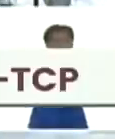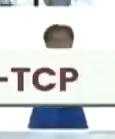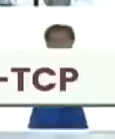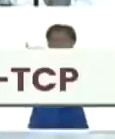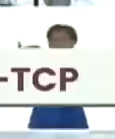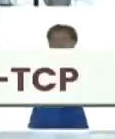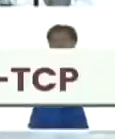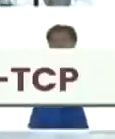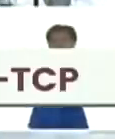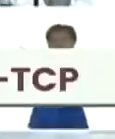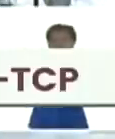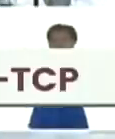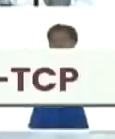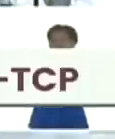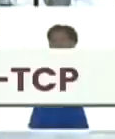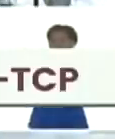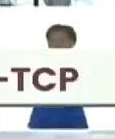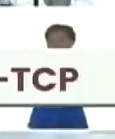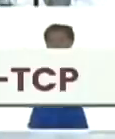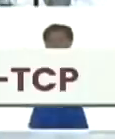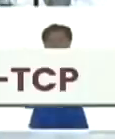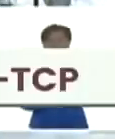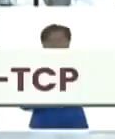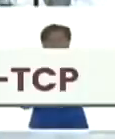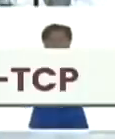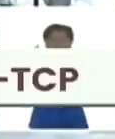bloqueos, guerras,